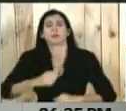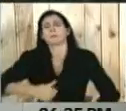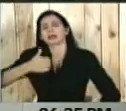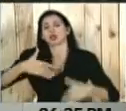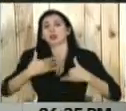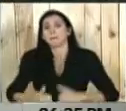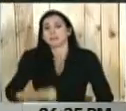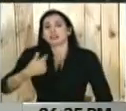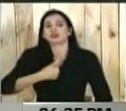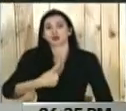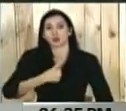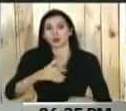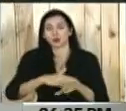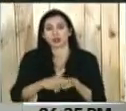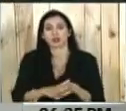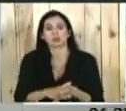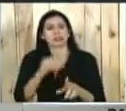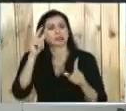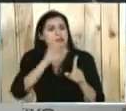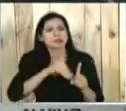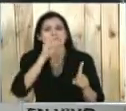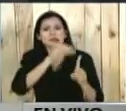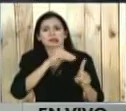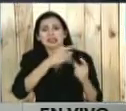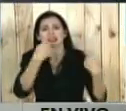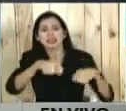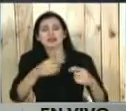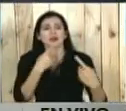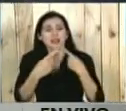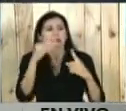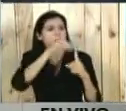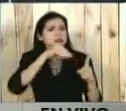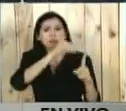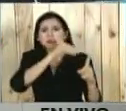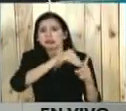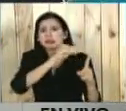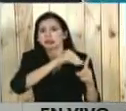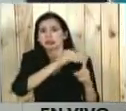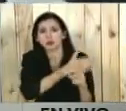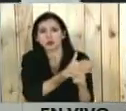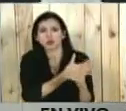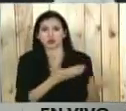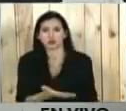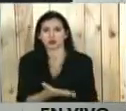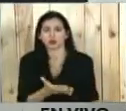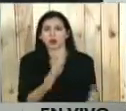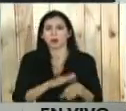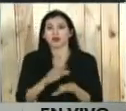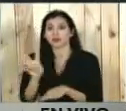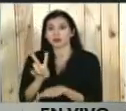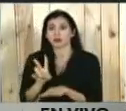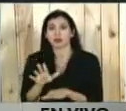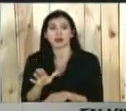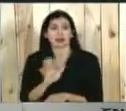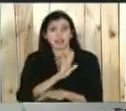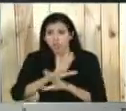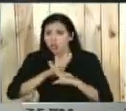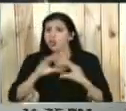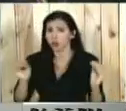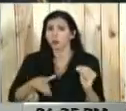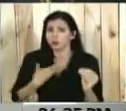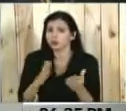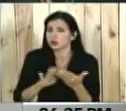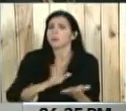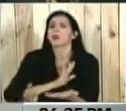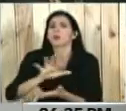Porque yo he buscado el diálogo y la paz por todas las vías. Porque Venezuela lo tiene todo para dirimir sus